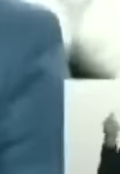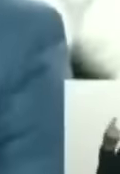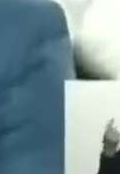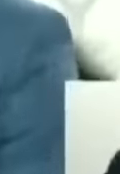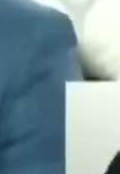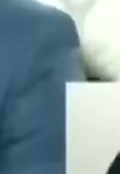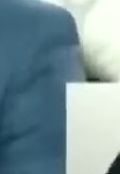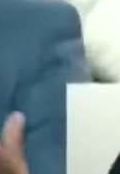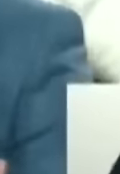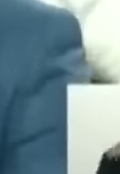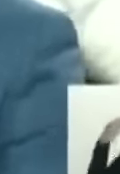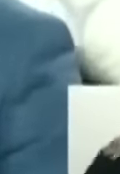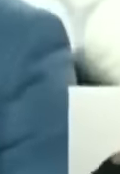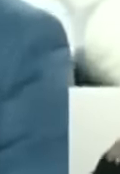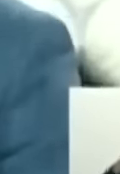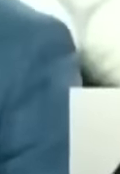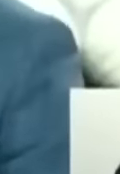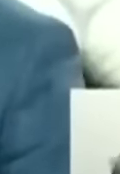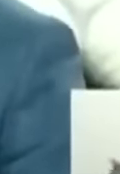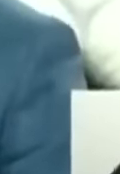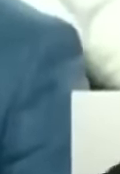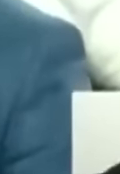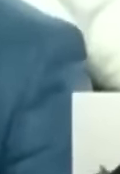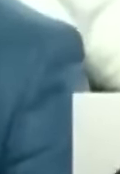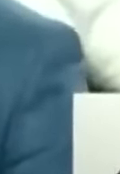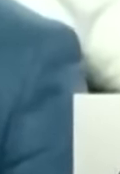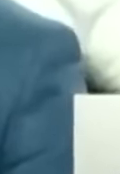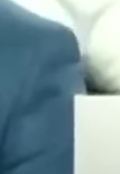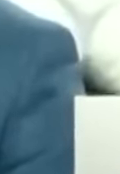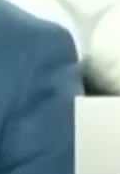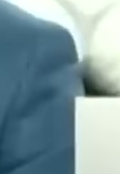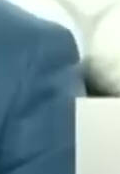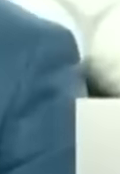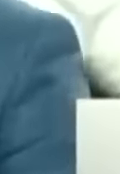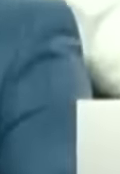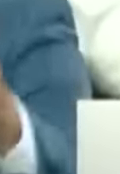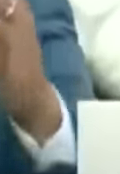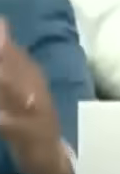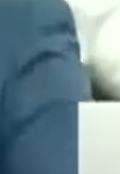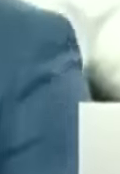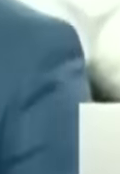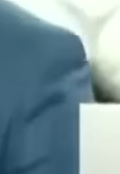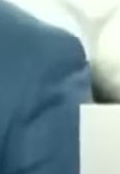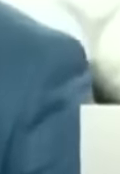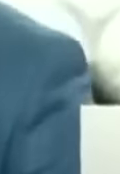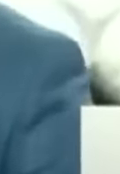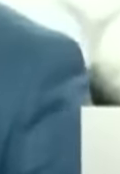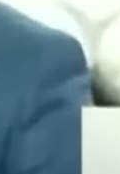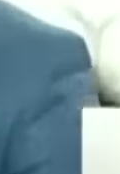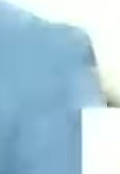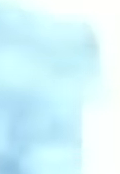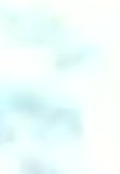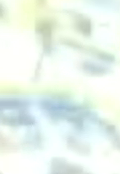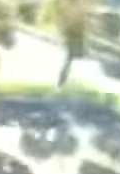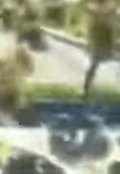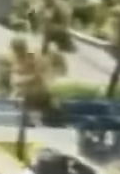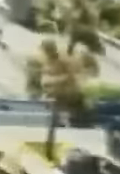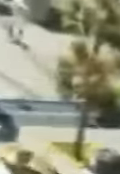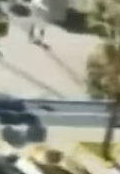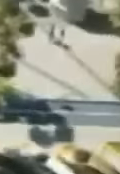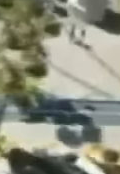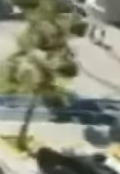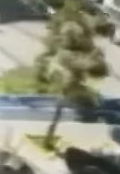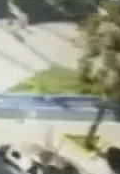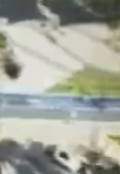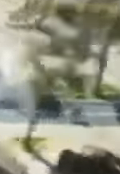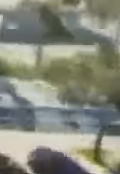Museo Naval al aire libre, ¿no? 1.8 kilómetros del terminal de Catialamar hasta el Círculo Militar de Mamo, un proyecto